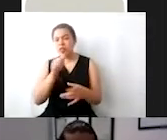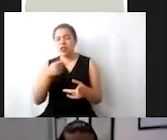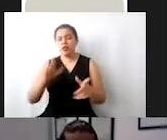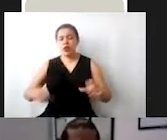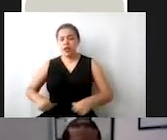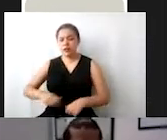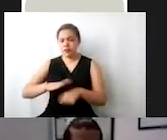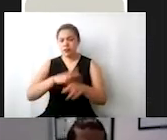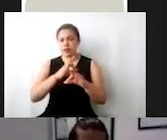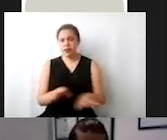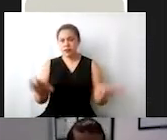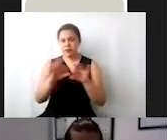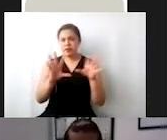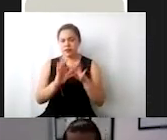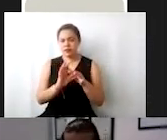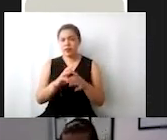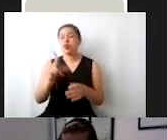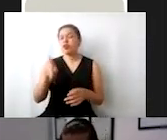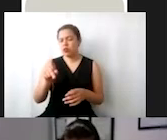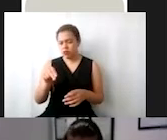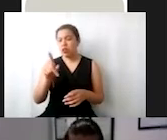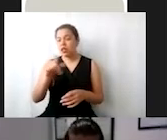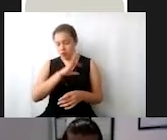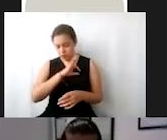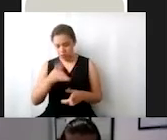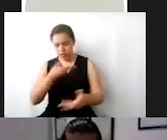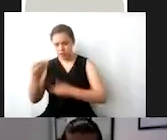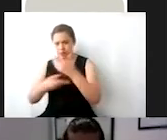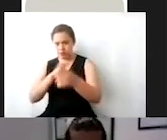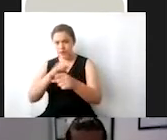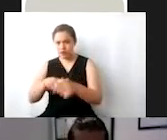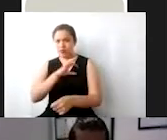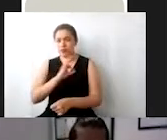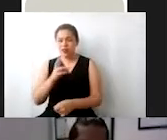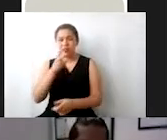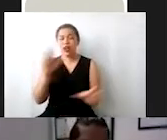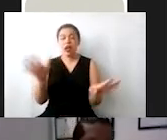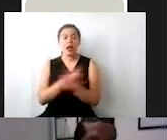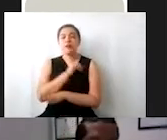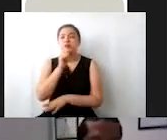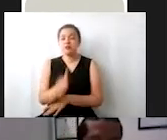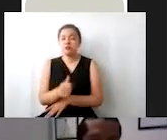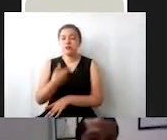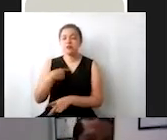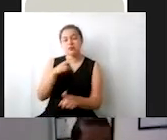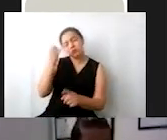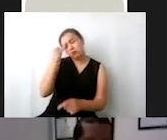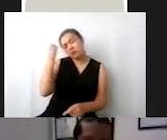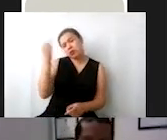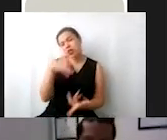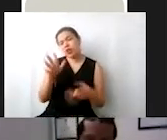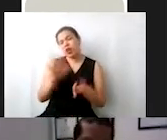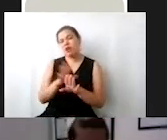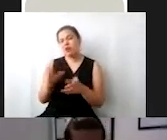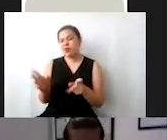preponderante, sí puede prestar servicios especializados, porque eso no cambia. Entonces, desde mi punto de vista, eso está un poco adicional a